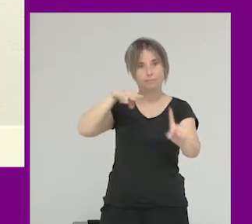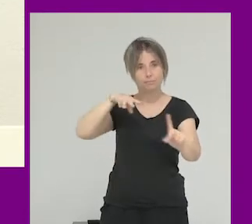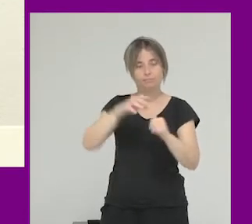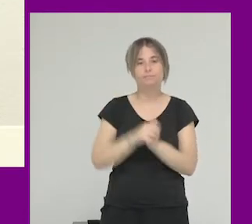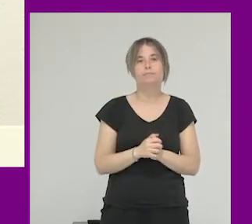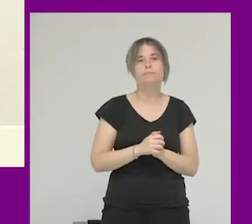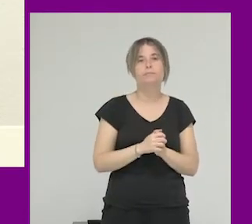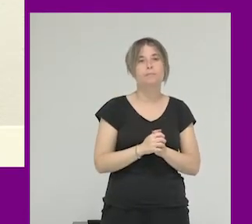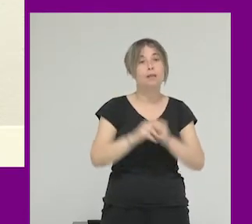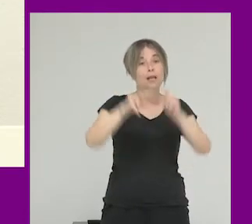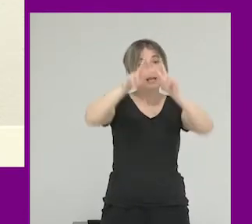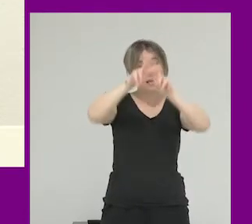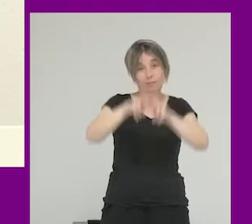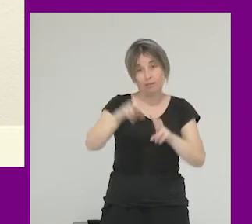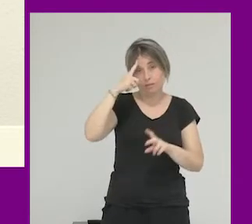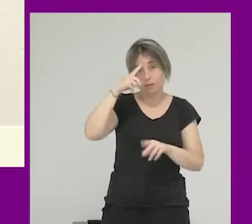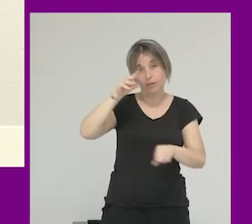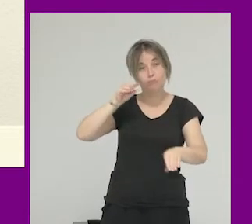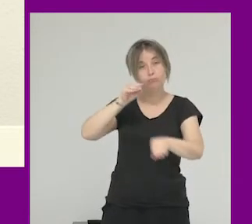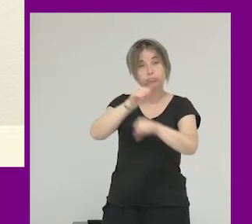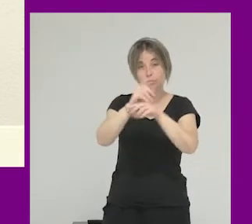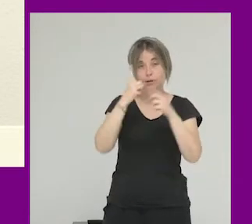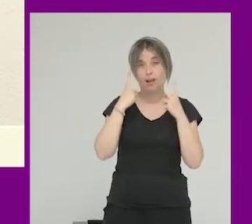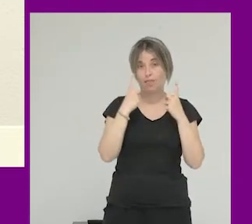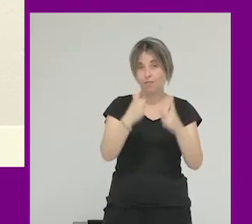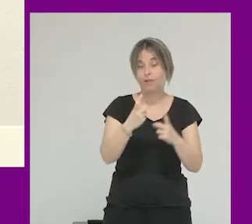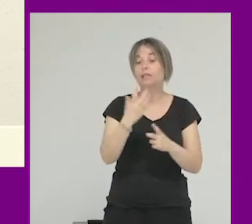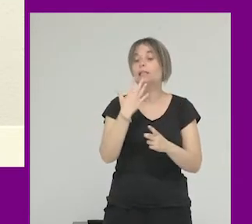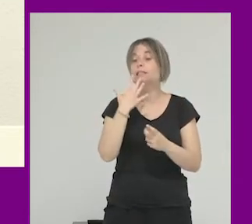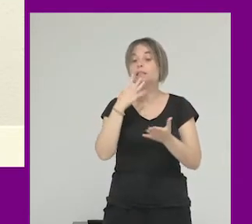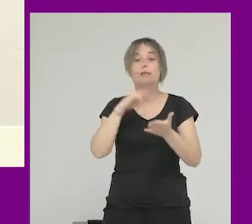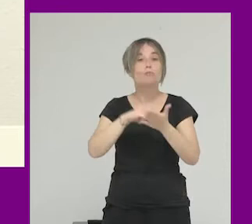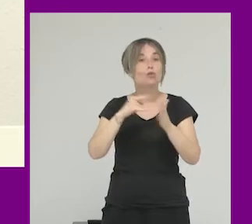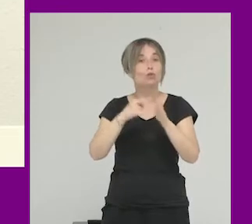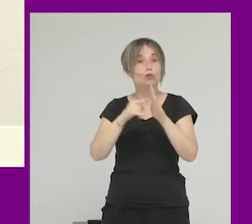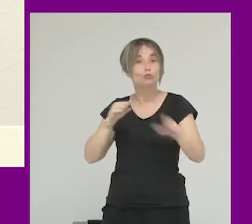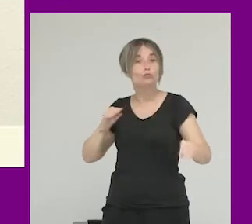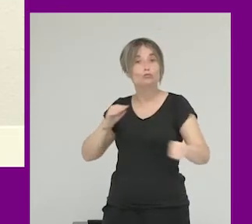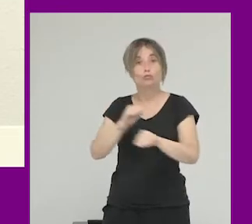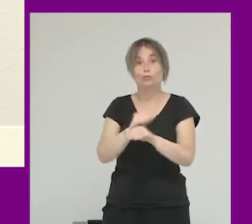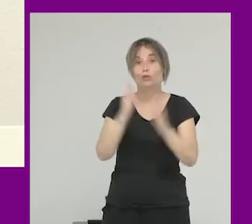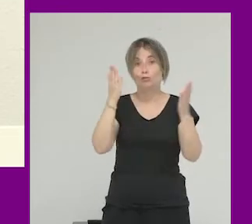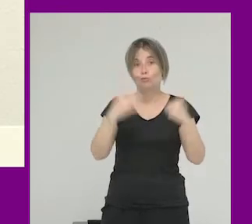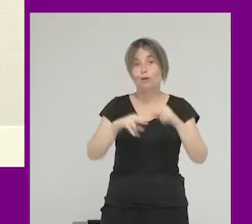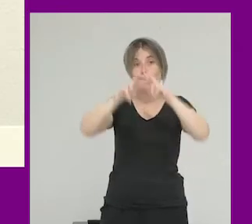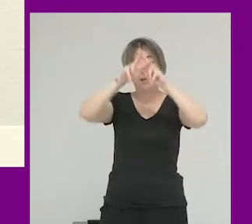investigación requiere de recursos y si los proyectos no se financian,